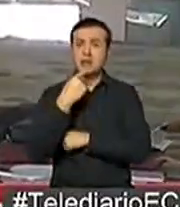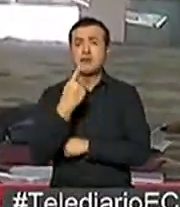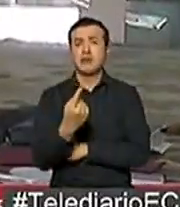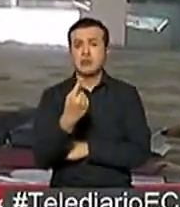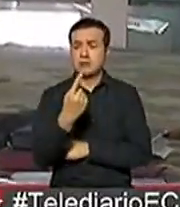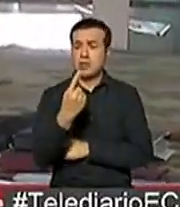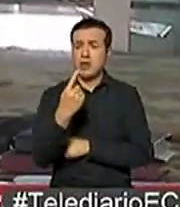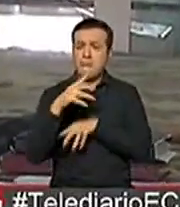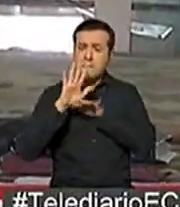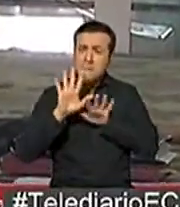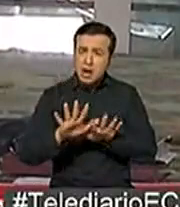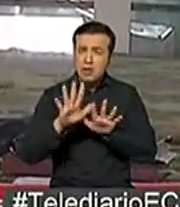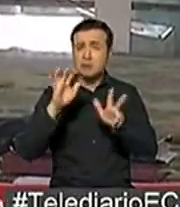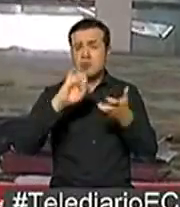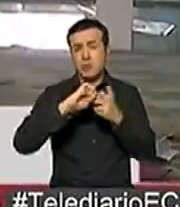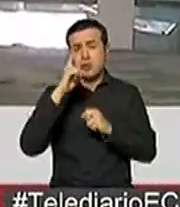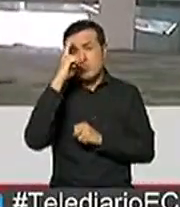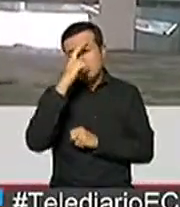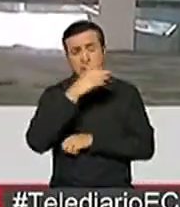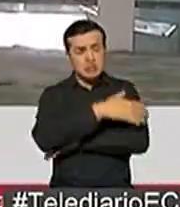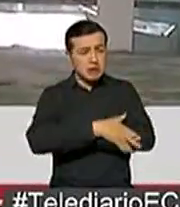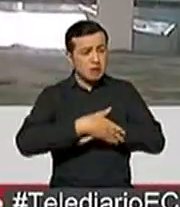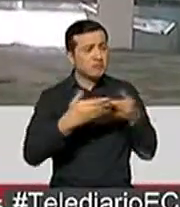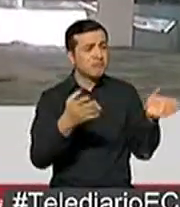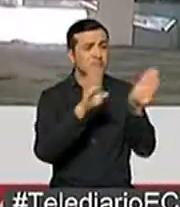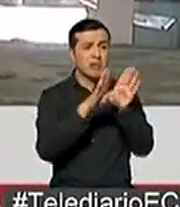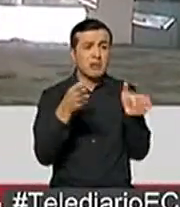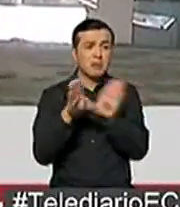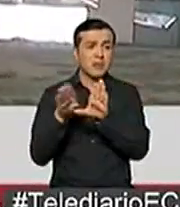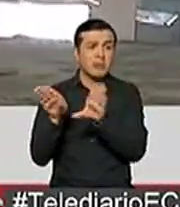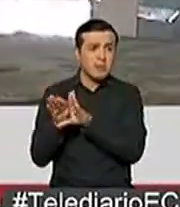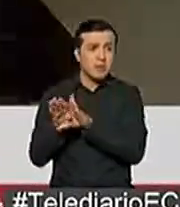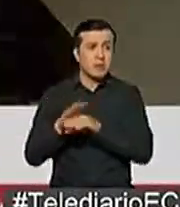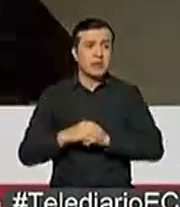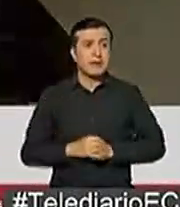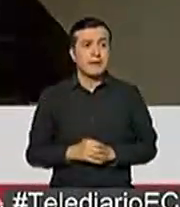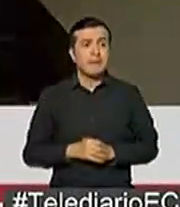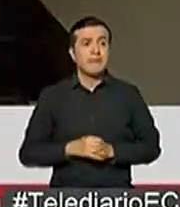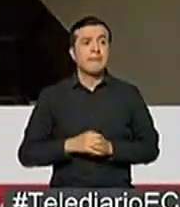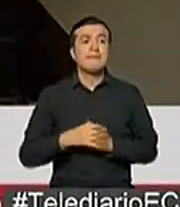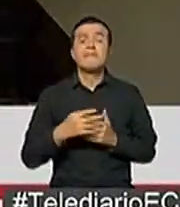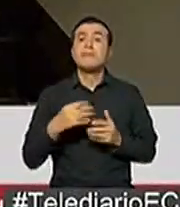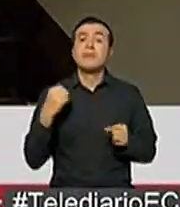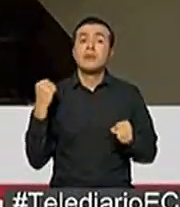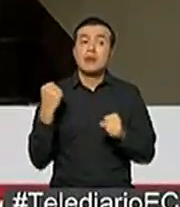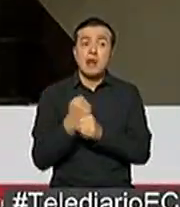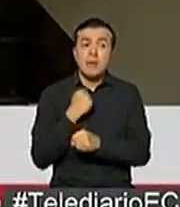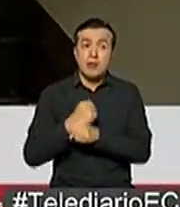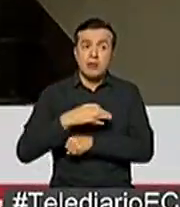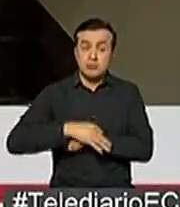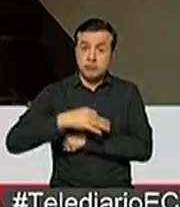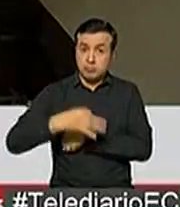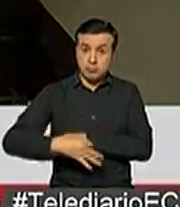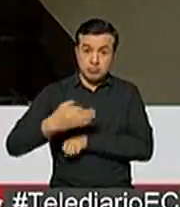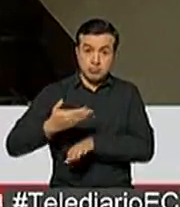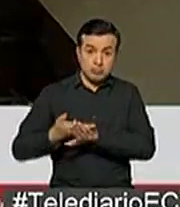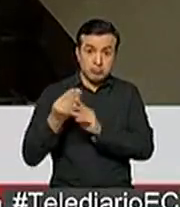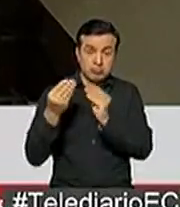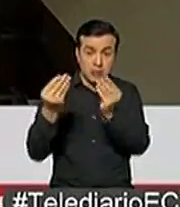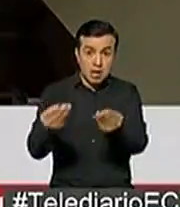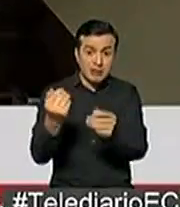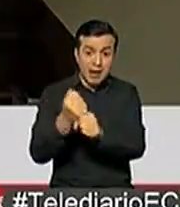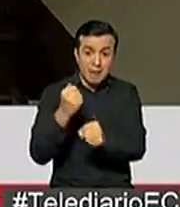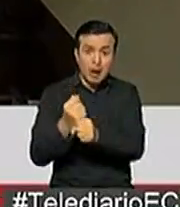que las manifestaciones y el cierre de vías provocaron a su negocio trabajos que no se puede entregar a tiempo esa